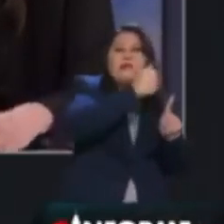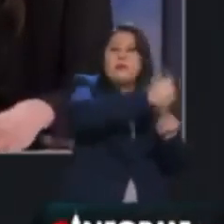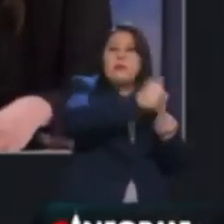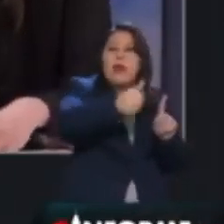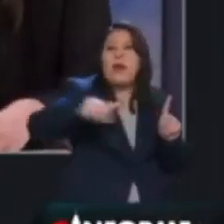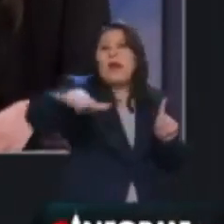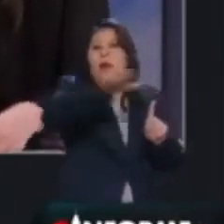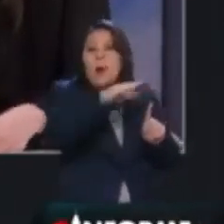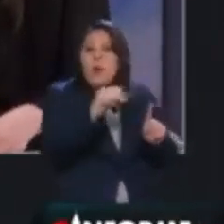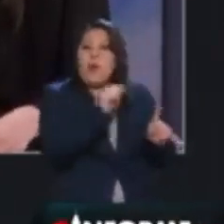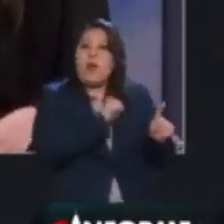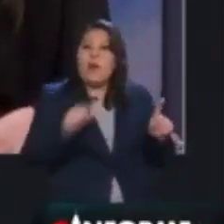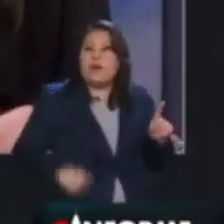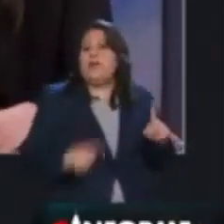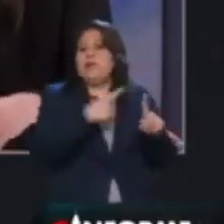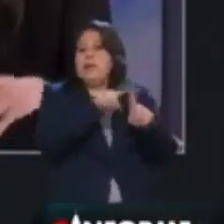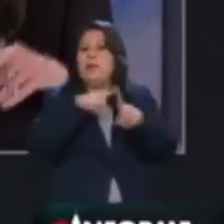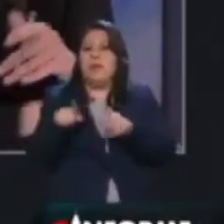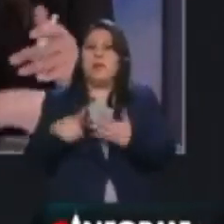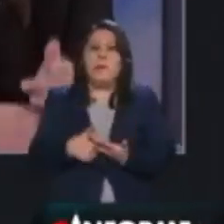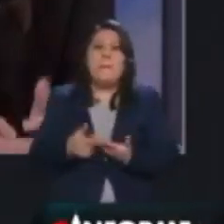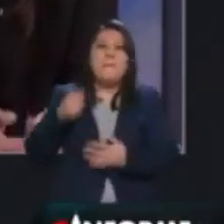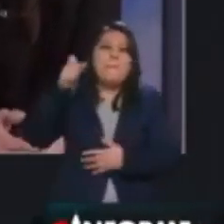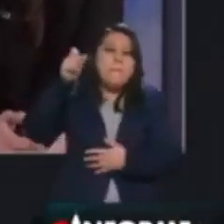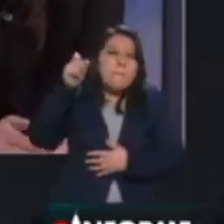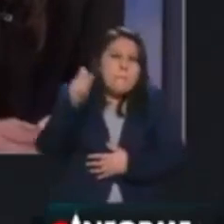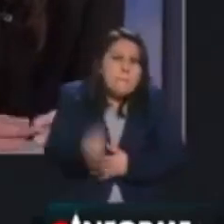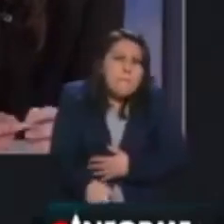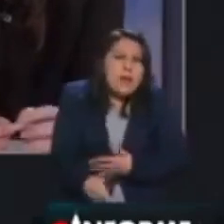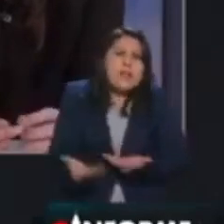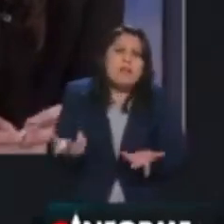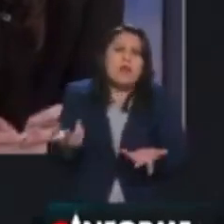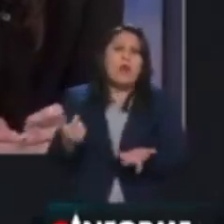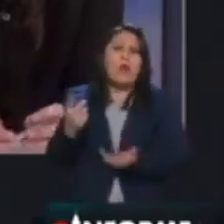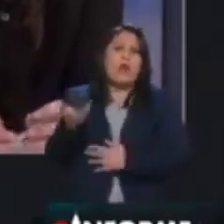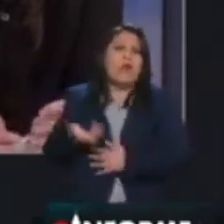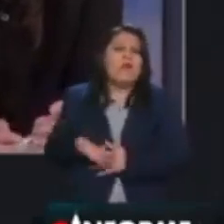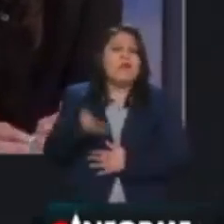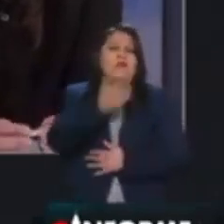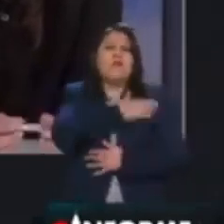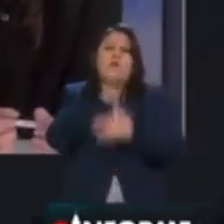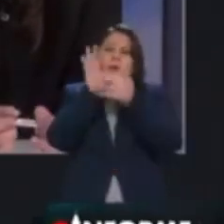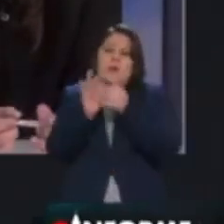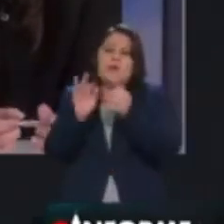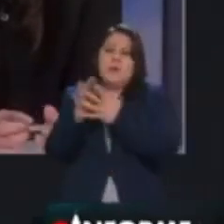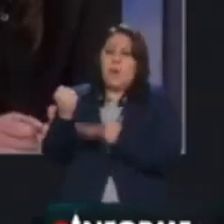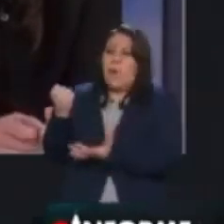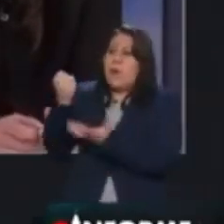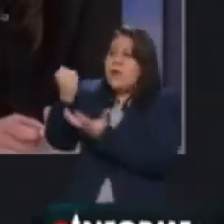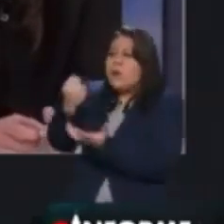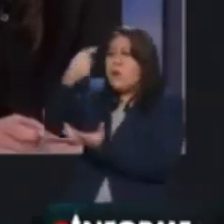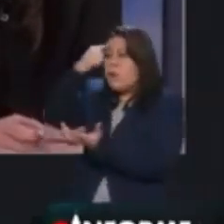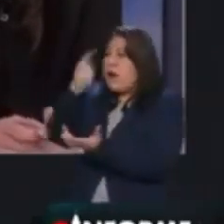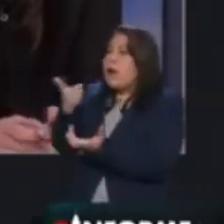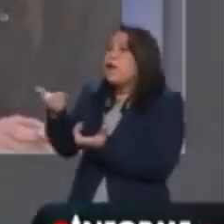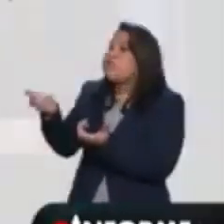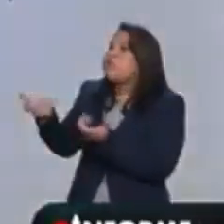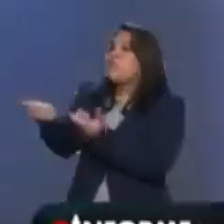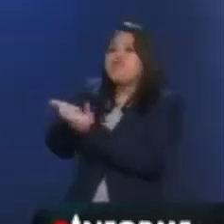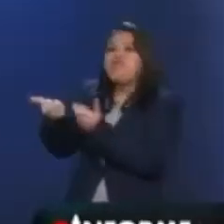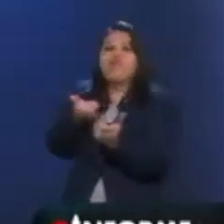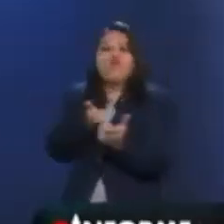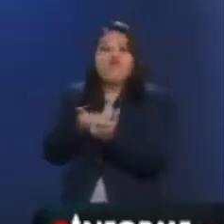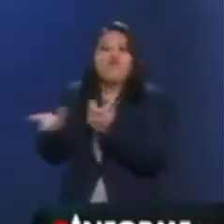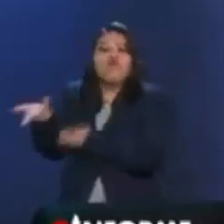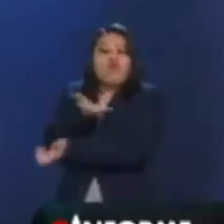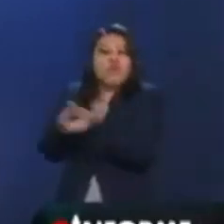también coordinen lo del presupuesto participativo, ya se los recomendó la jefa de gobierno. Víctor, ¿qué te parece? Y vamos a cambiar rápidamente de tema,